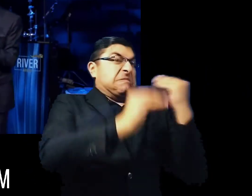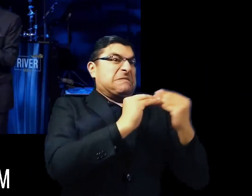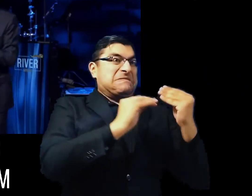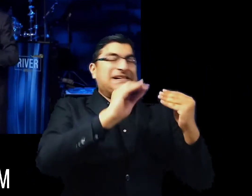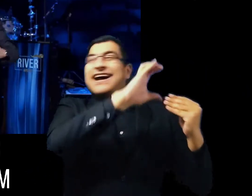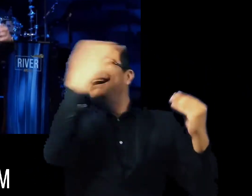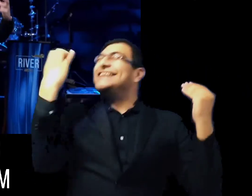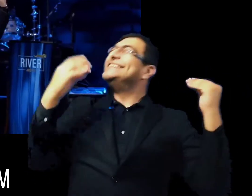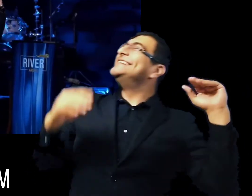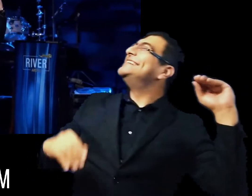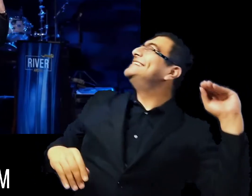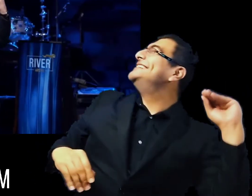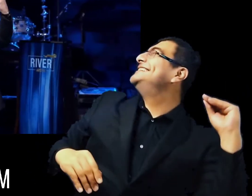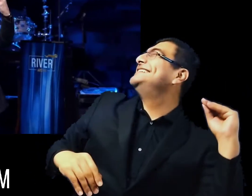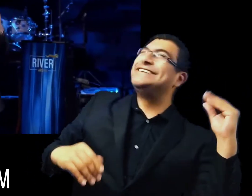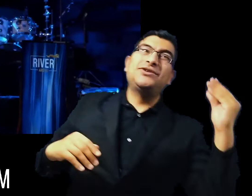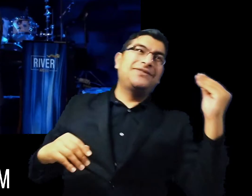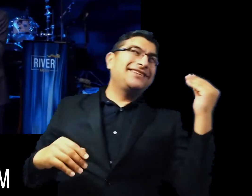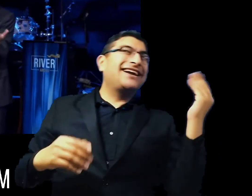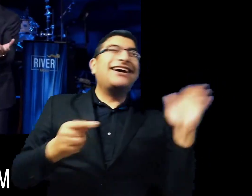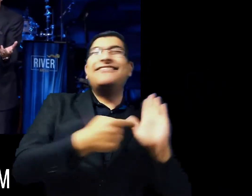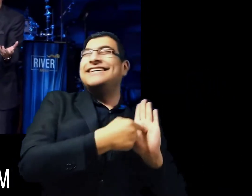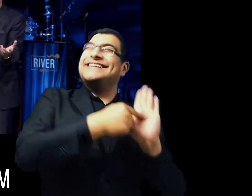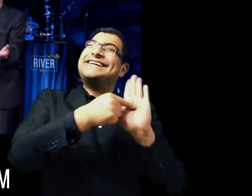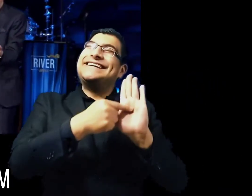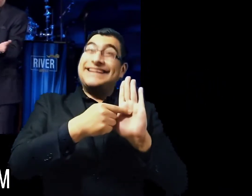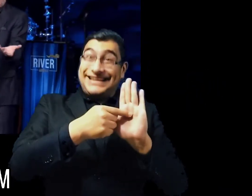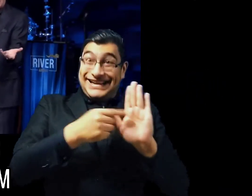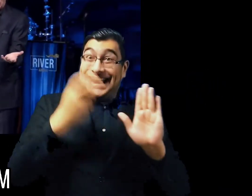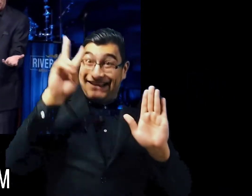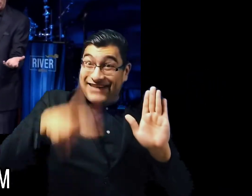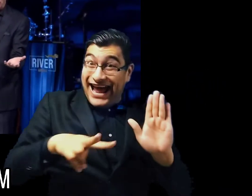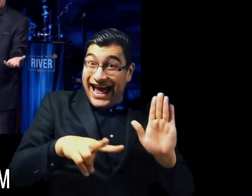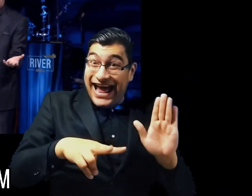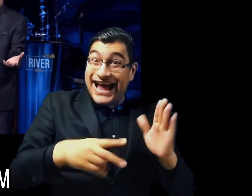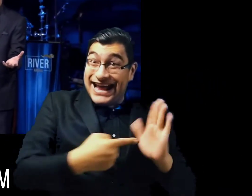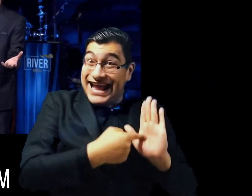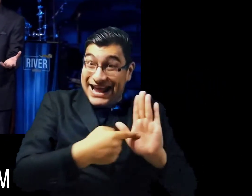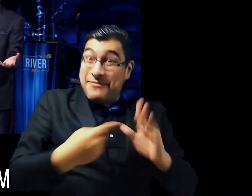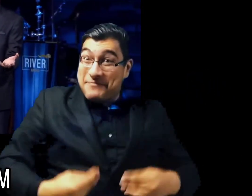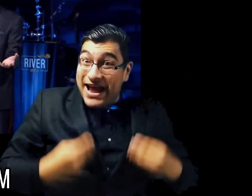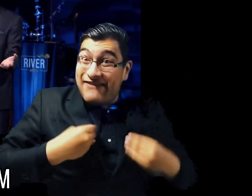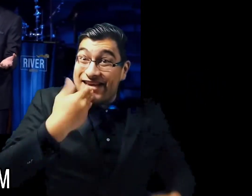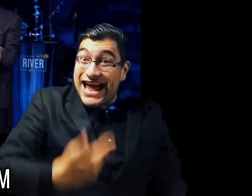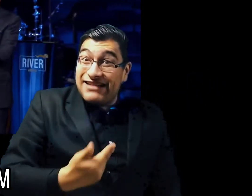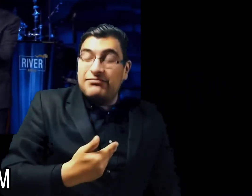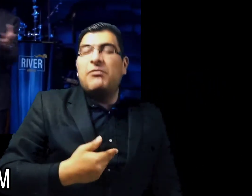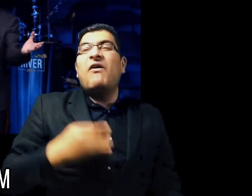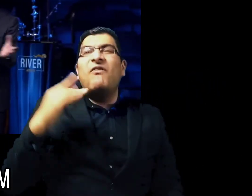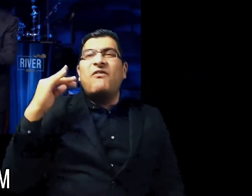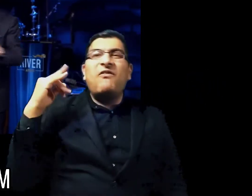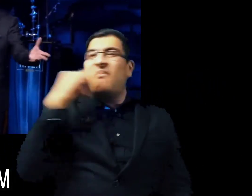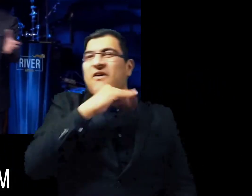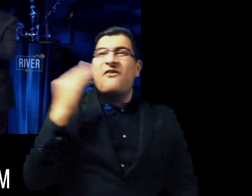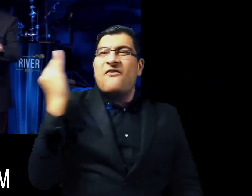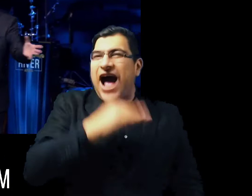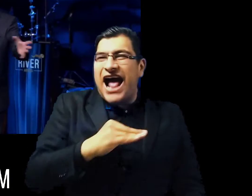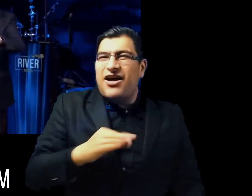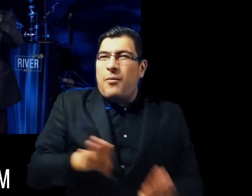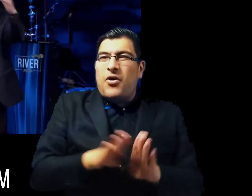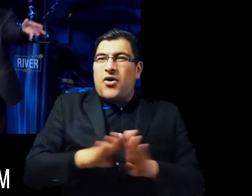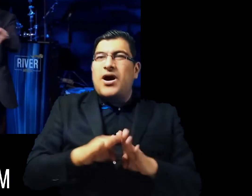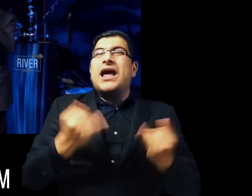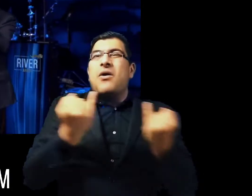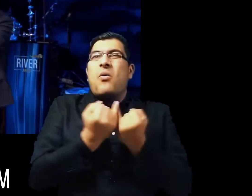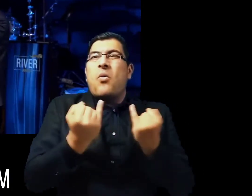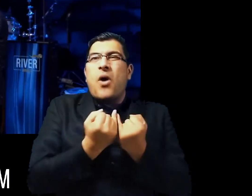sacan una foto para dar un testimonio que no existe, que es un falso testimonio. Como verán, los arbustos